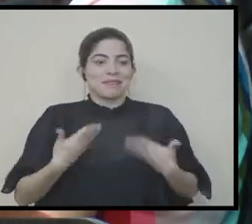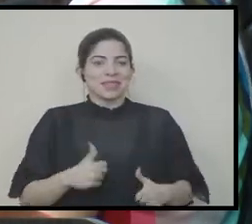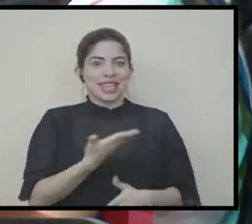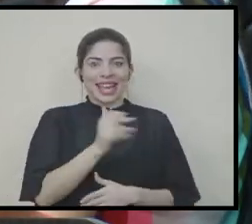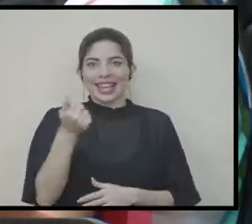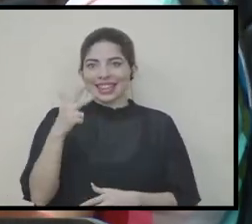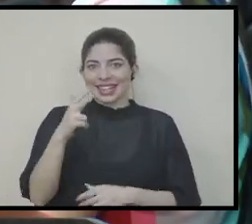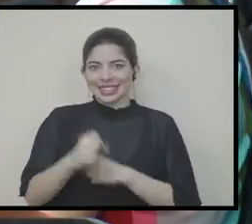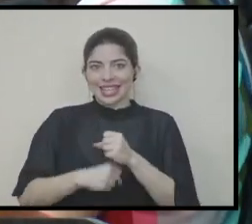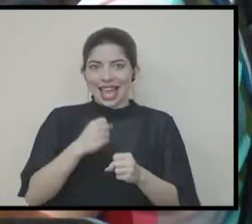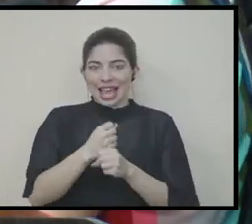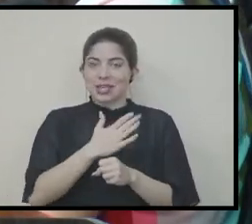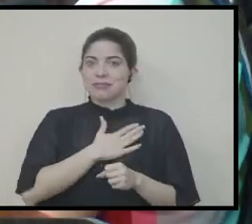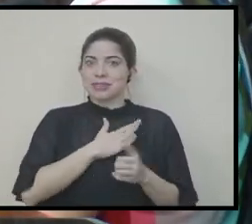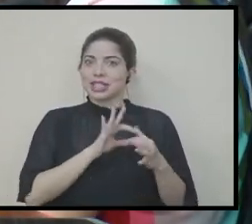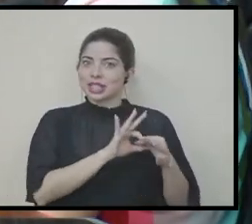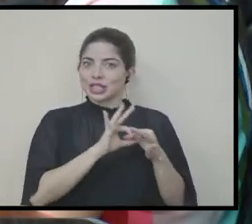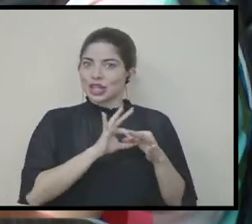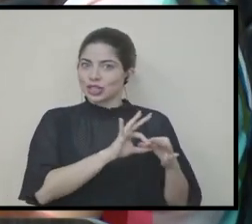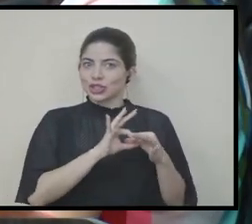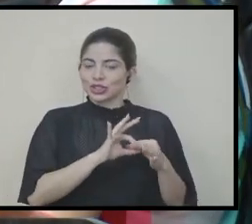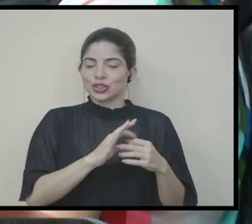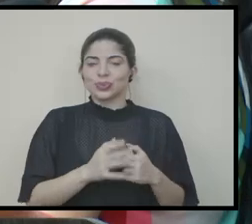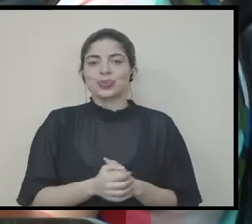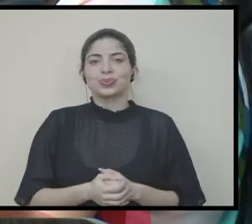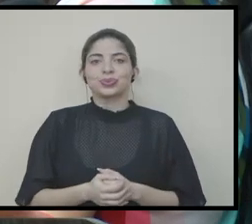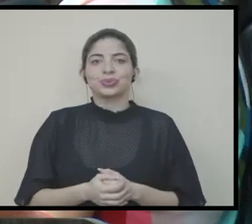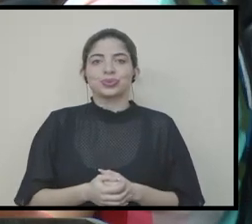13 años, que es mi socia, que